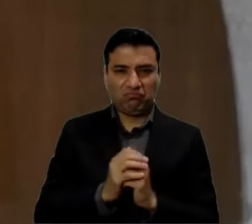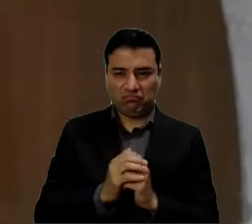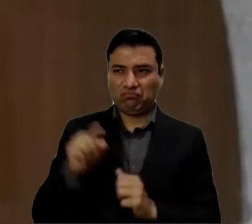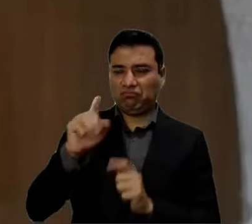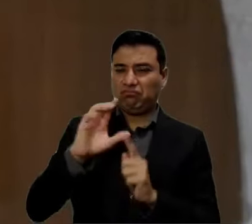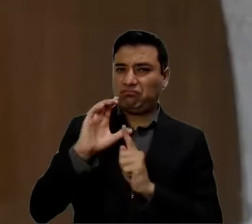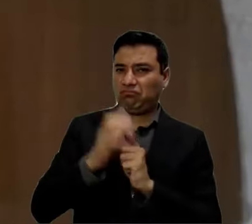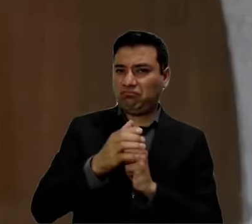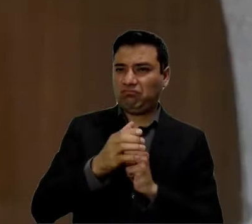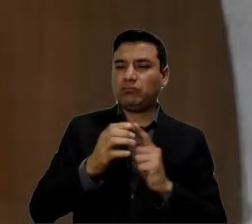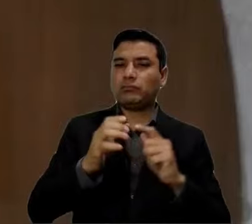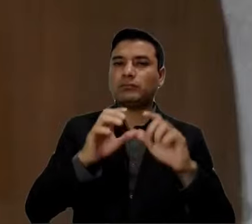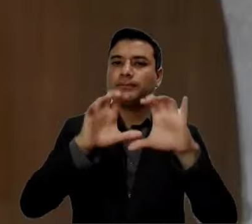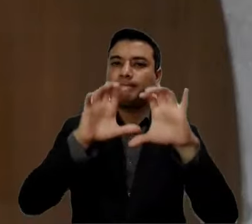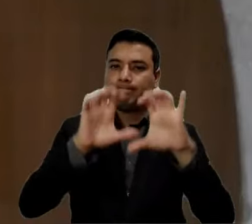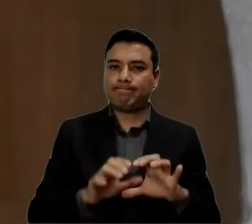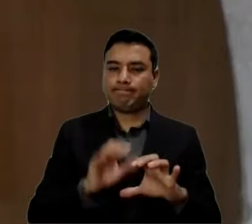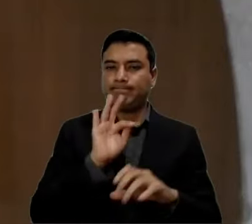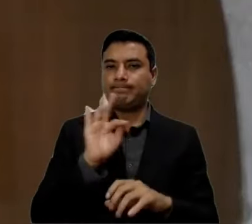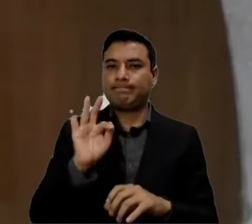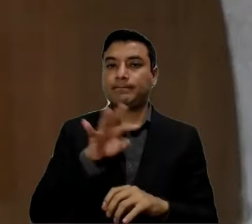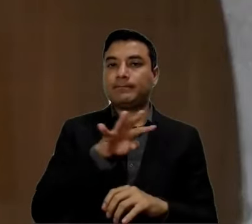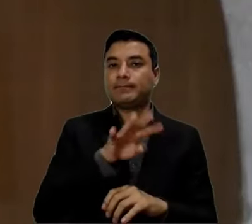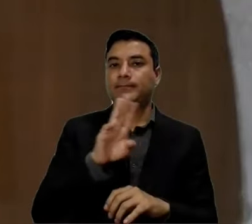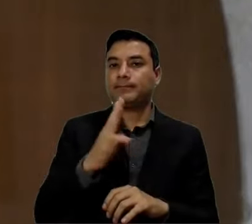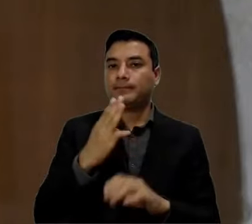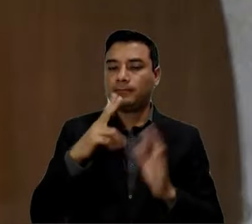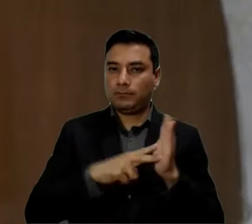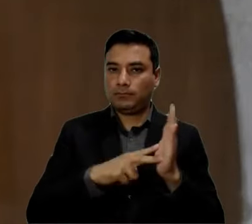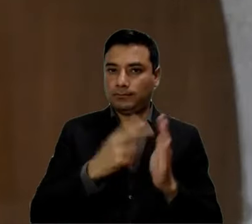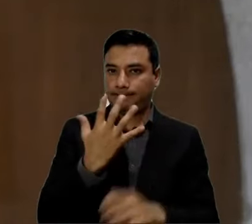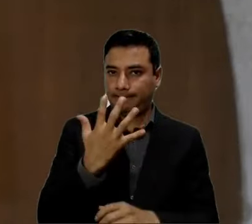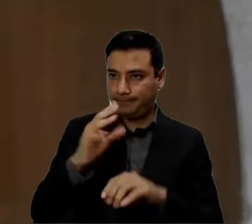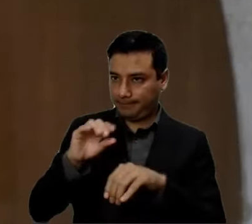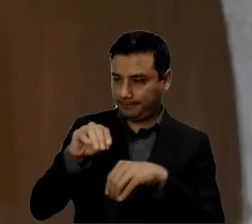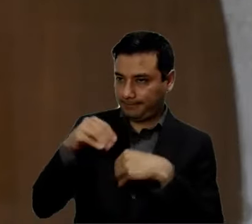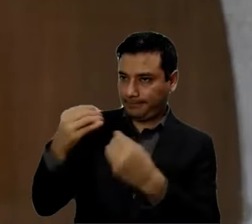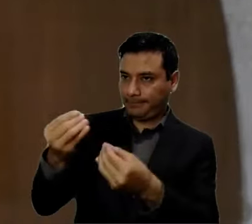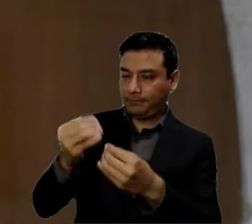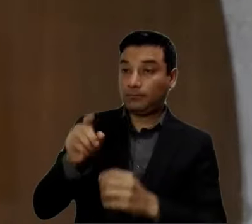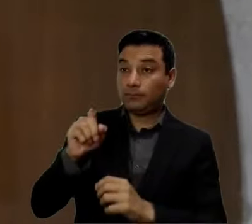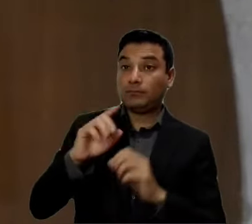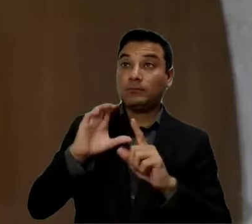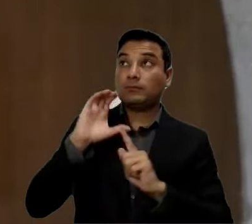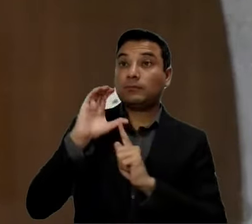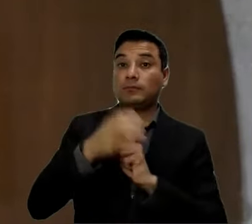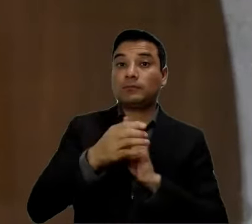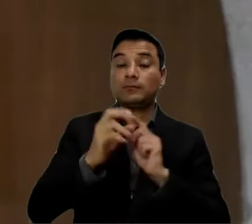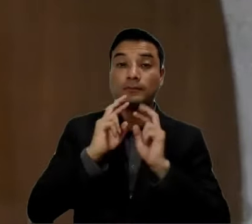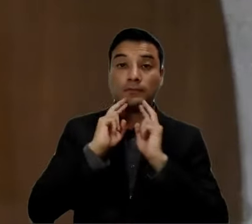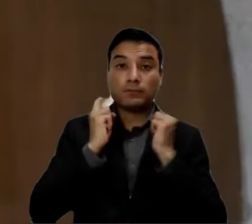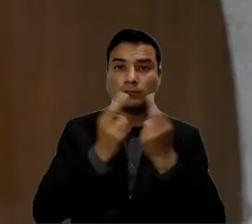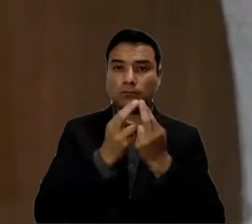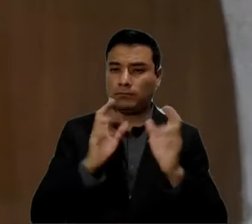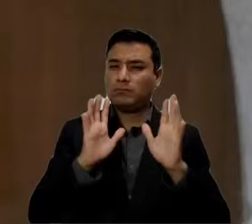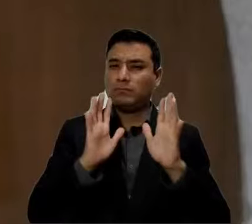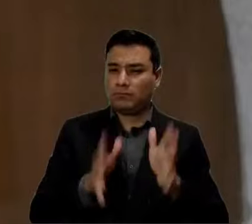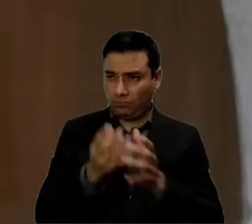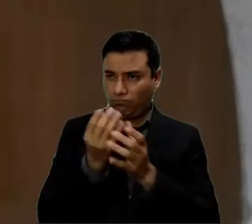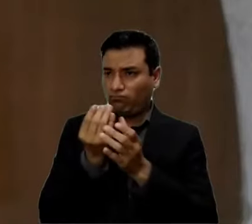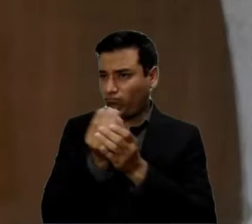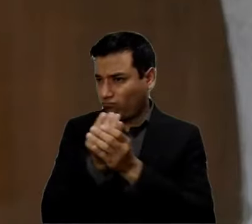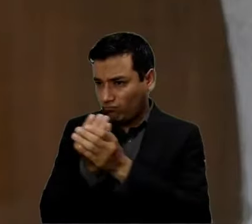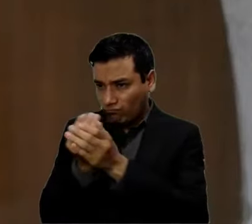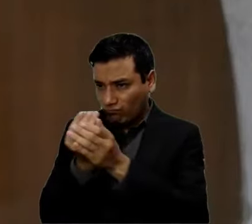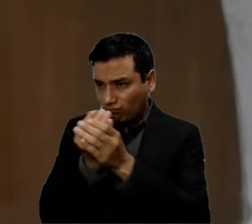con oficio de fecha 19 de mayo del 2005, sesionan las comisiones, como todos nosotros sabemos